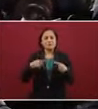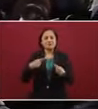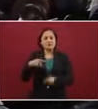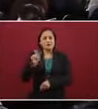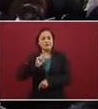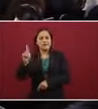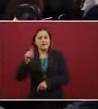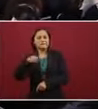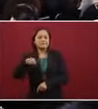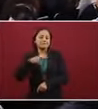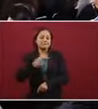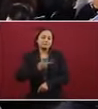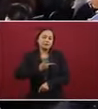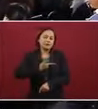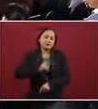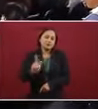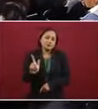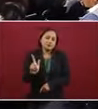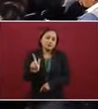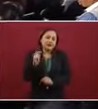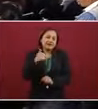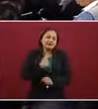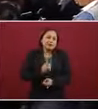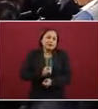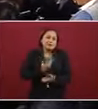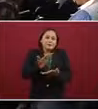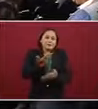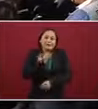yo me exprese de esta manera,